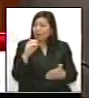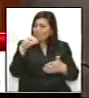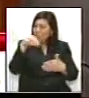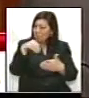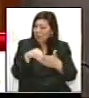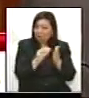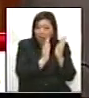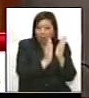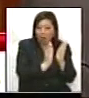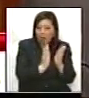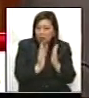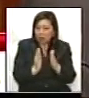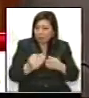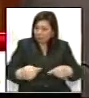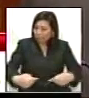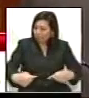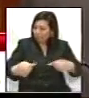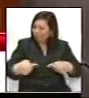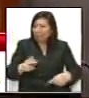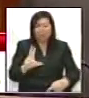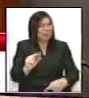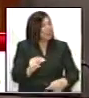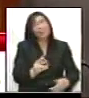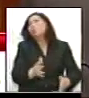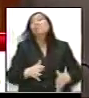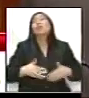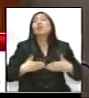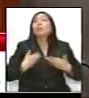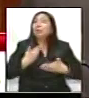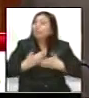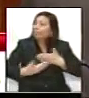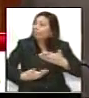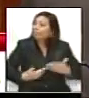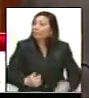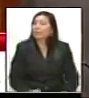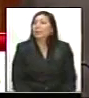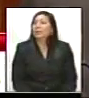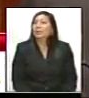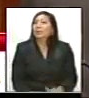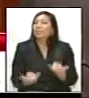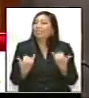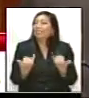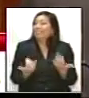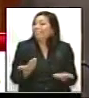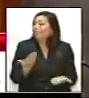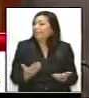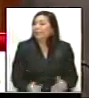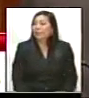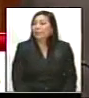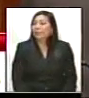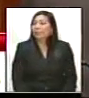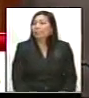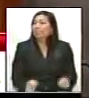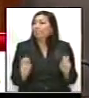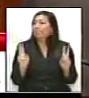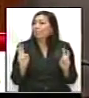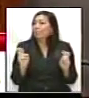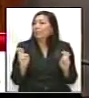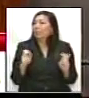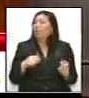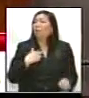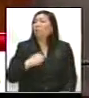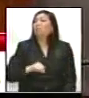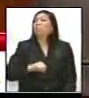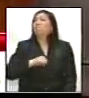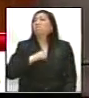orden en estos debates no es posible continuar bajo esta pseudo soberbia